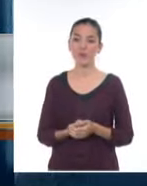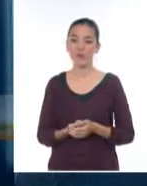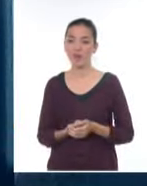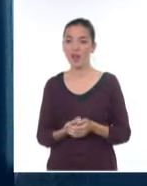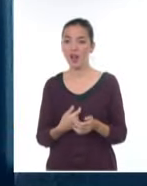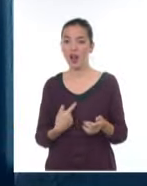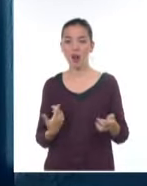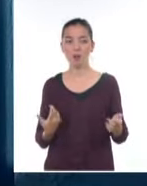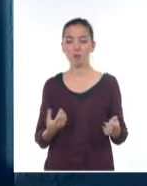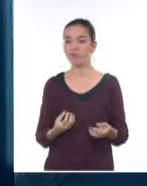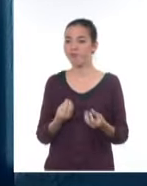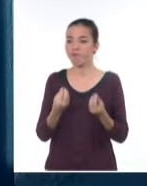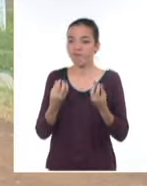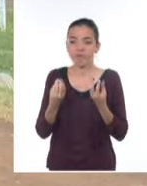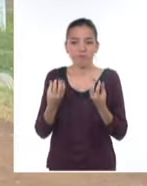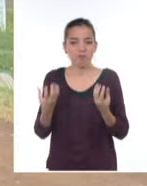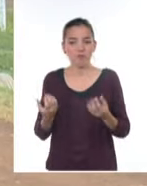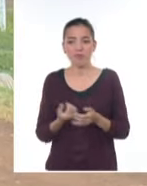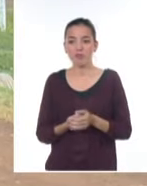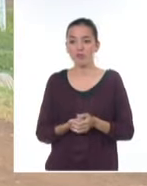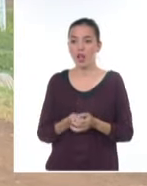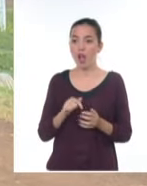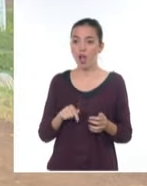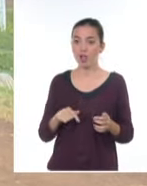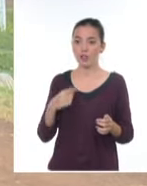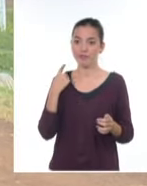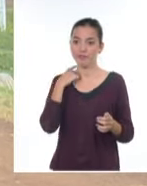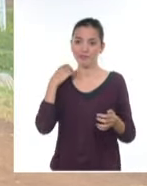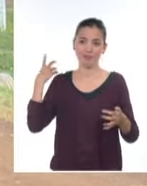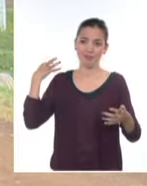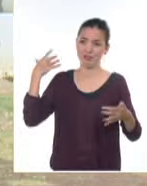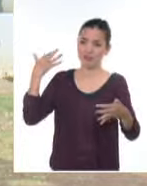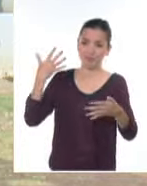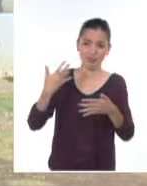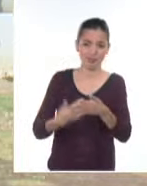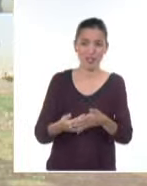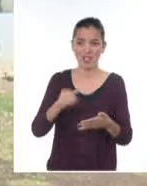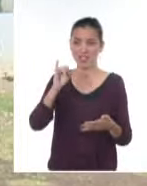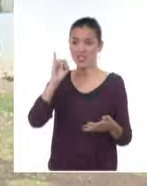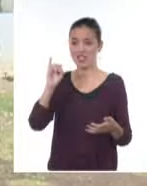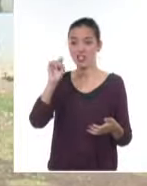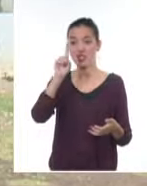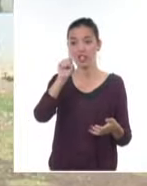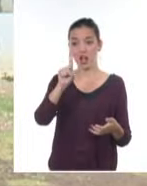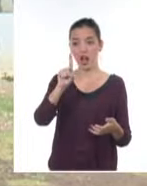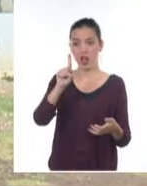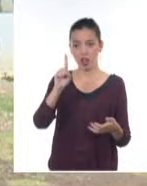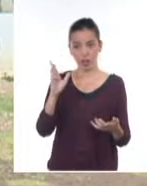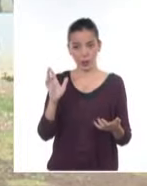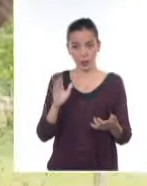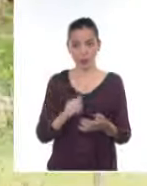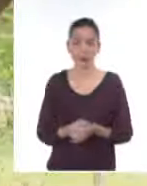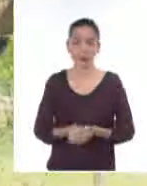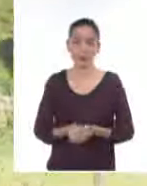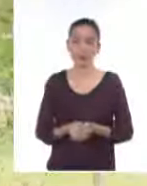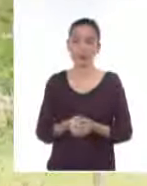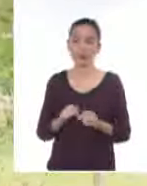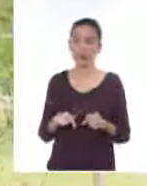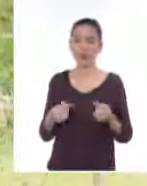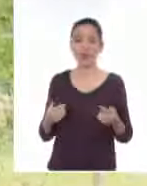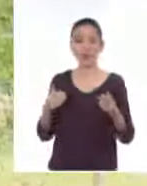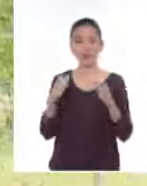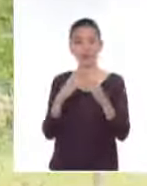estamos manteniendo aquí hace 61 años. Ahora, en el entorno de la unidad básica de producción Aguadita de la empresa pecuaria